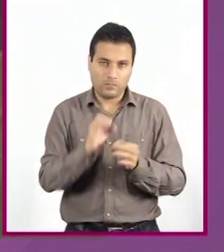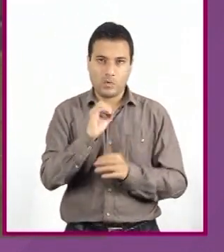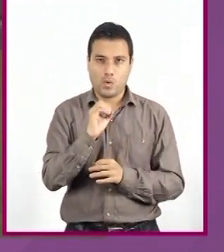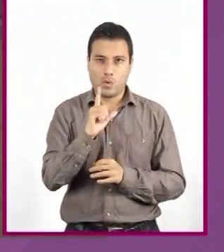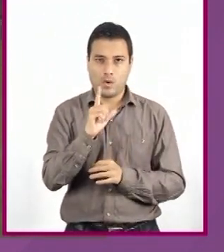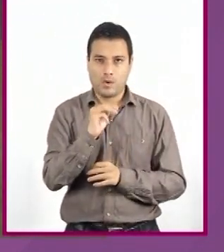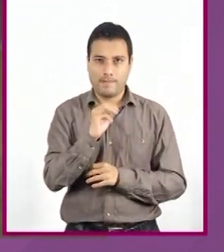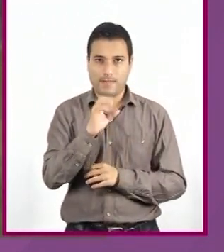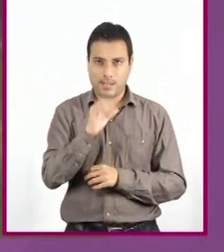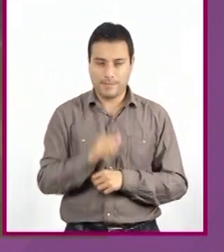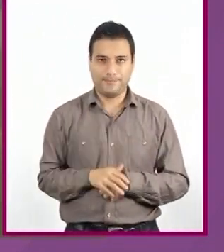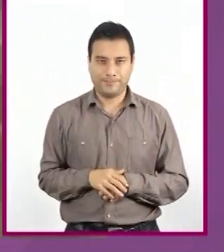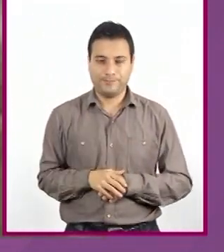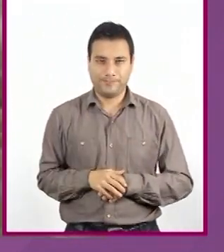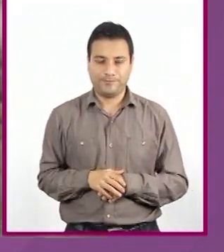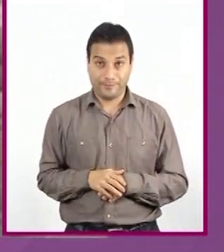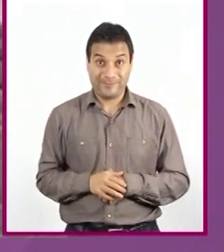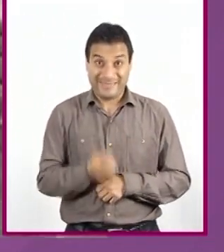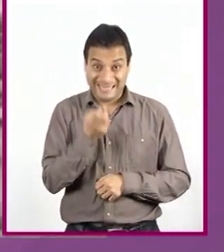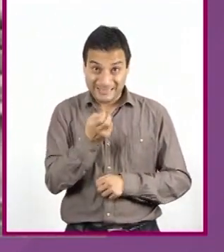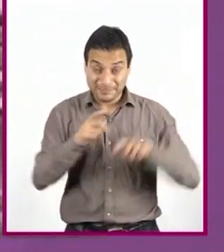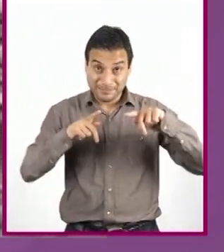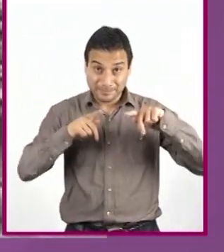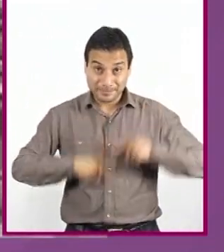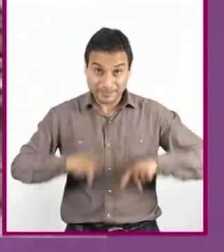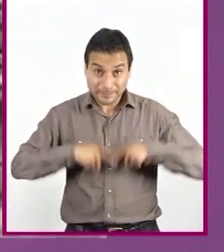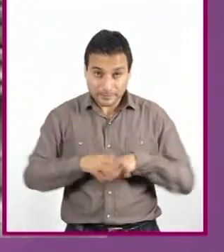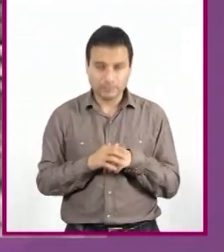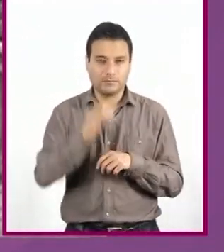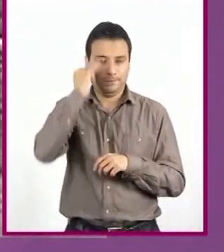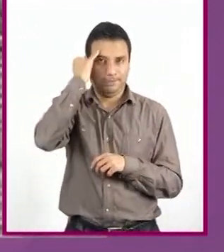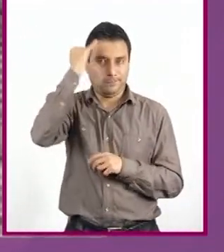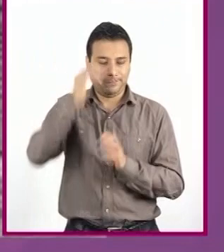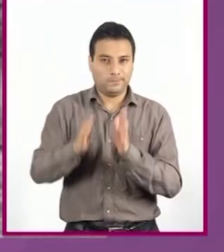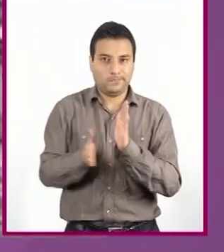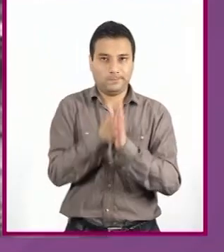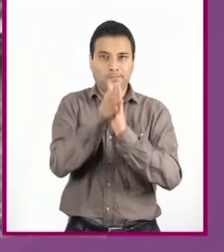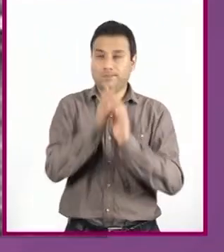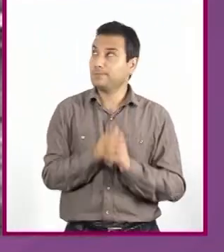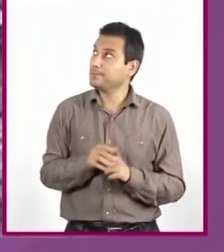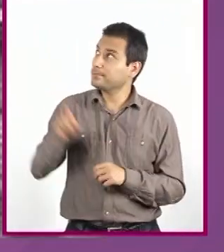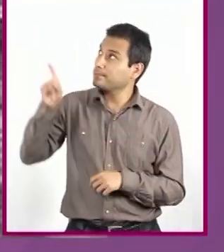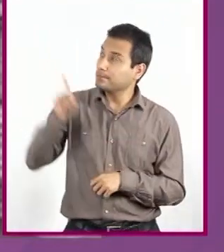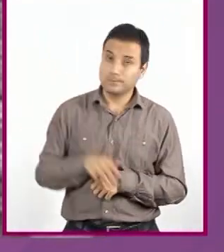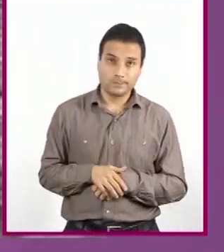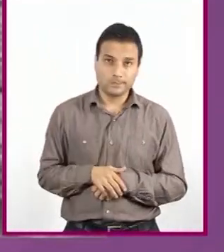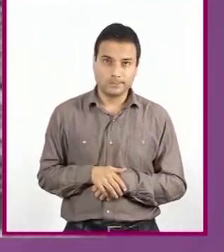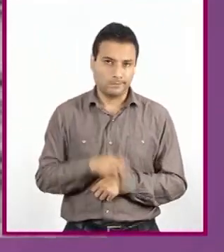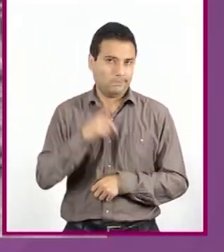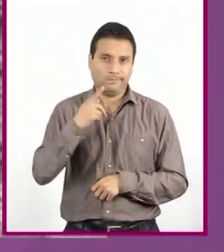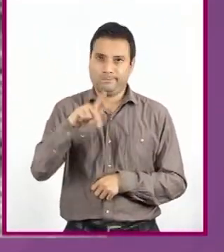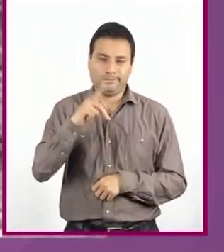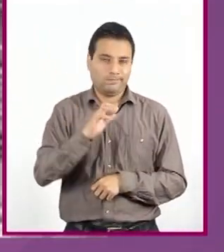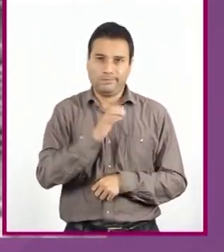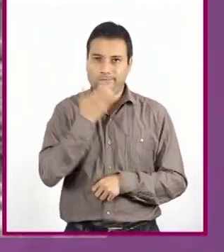aldeana. Tal vez esta gente inventó el estilo de los nichos, tan característicos del lugar.